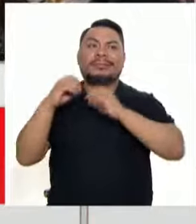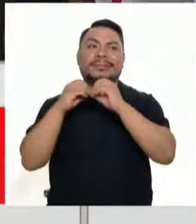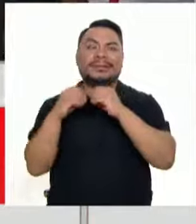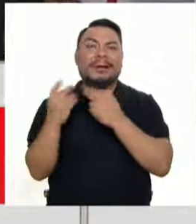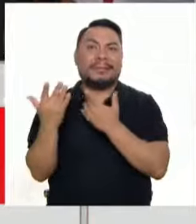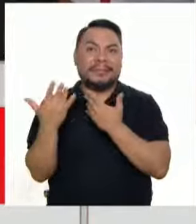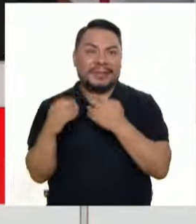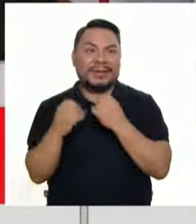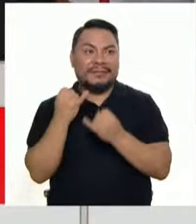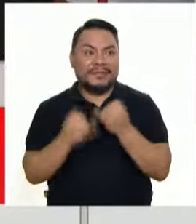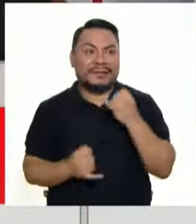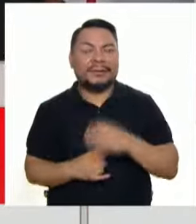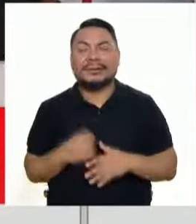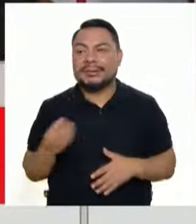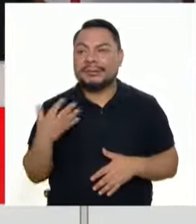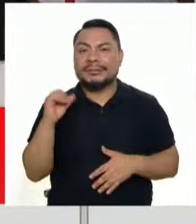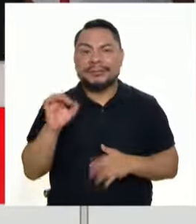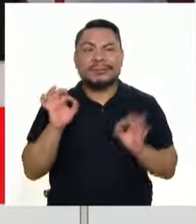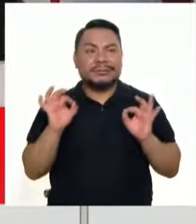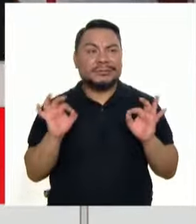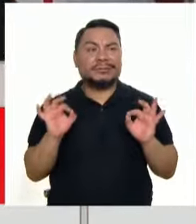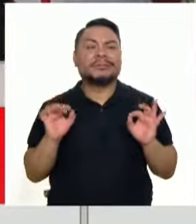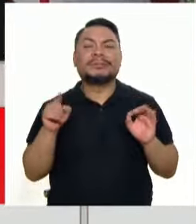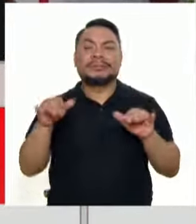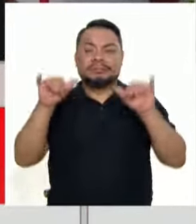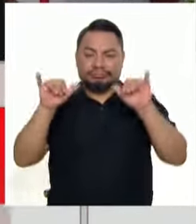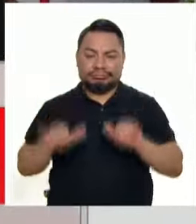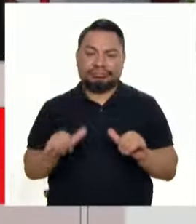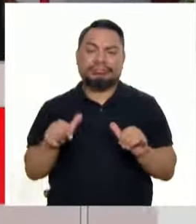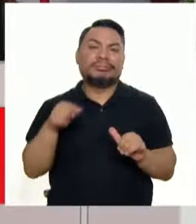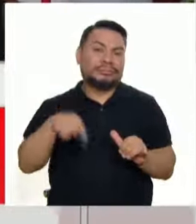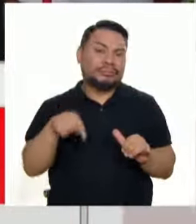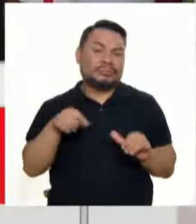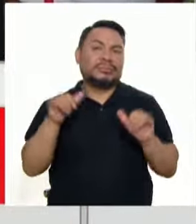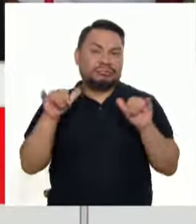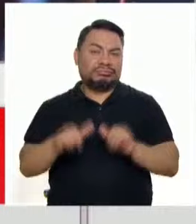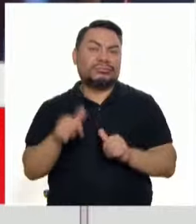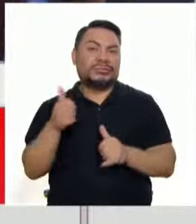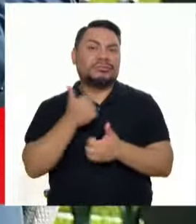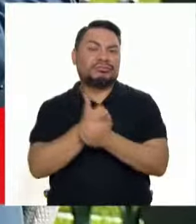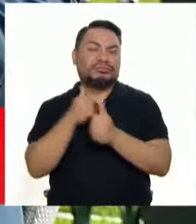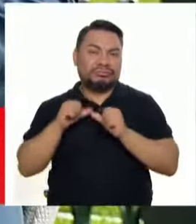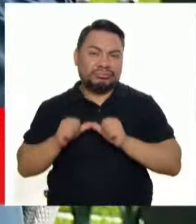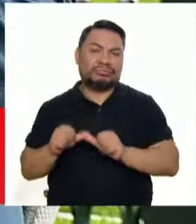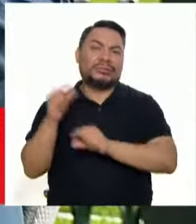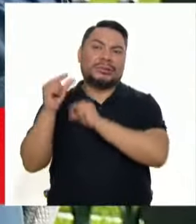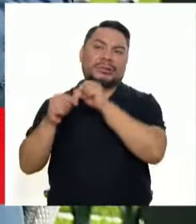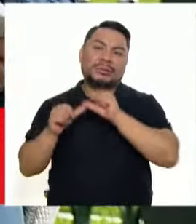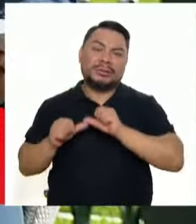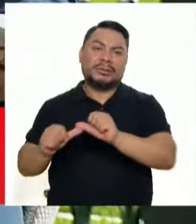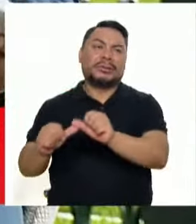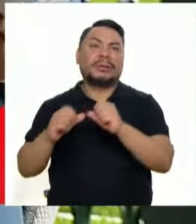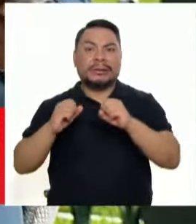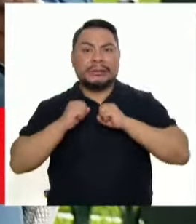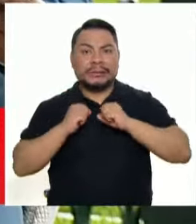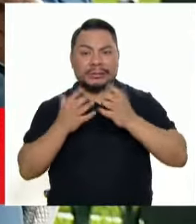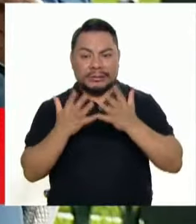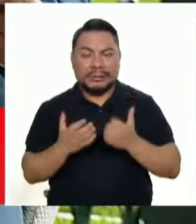infraestructura que, como bien lo dice, va a quedar legado también para futuras generaciones que tienen la línea